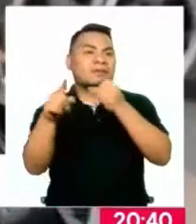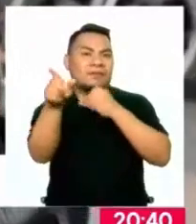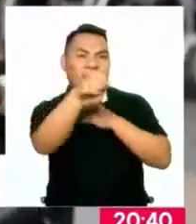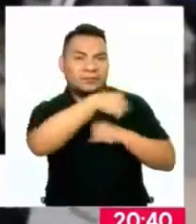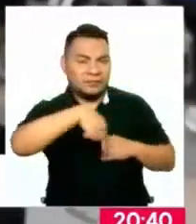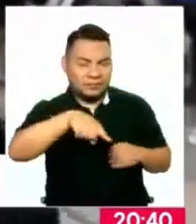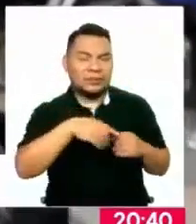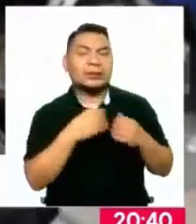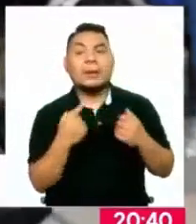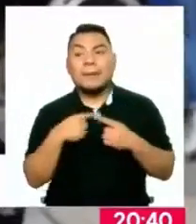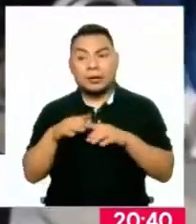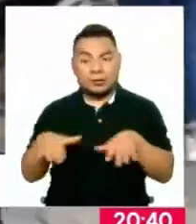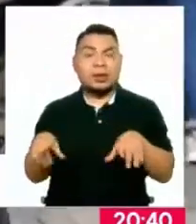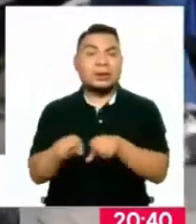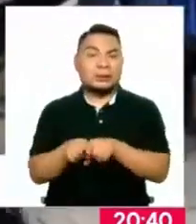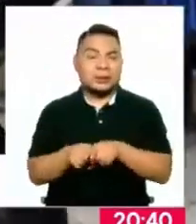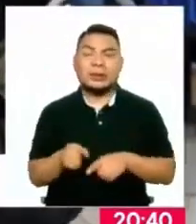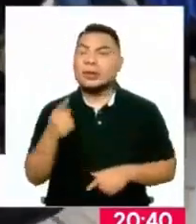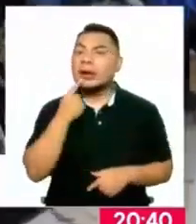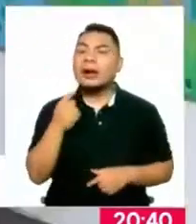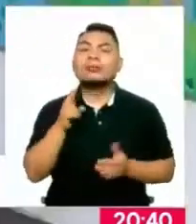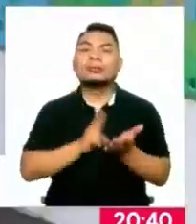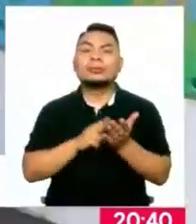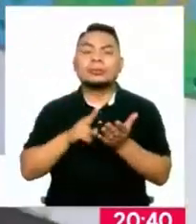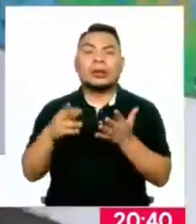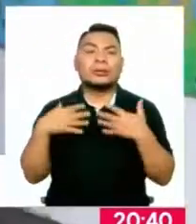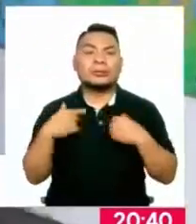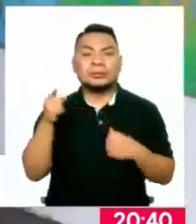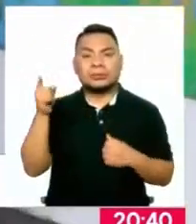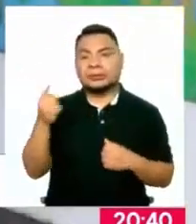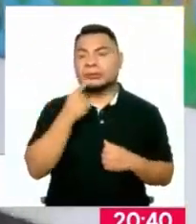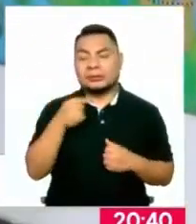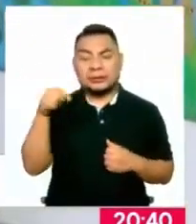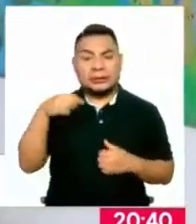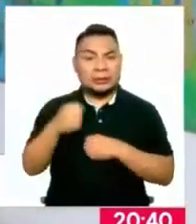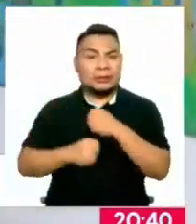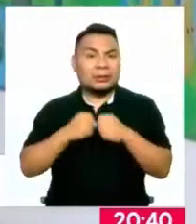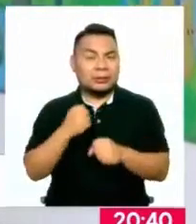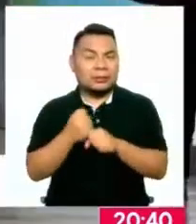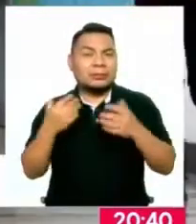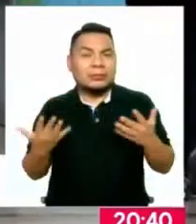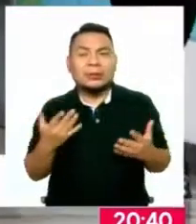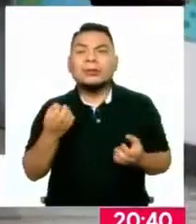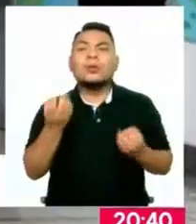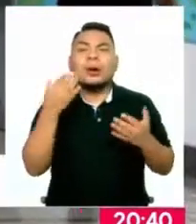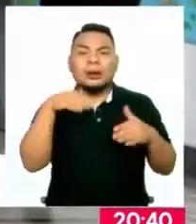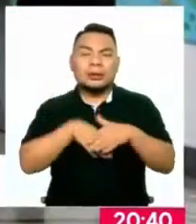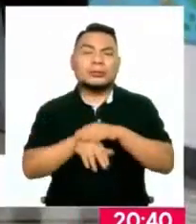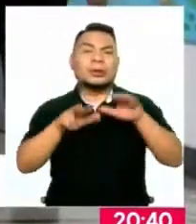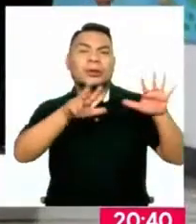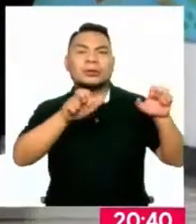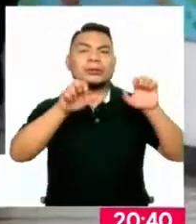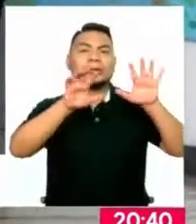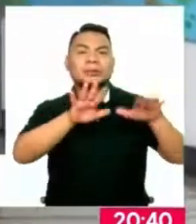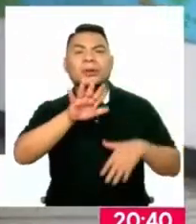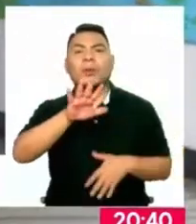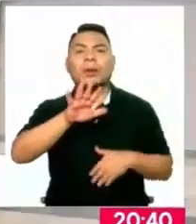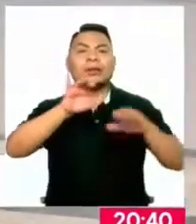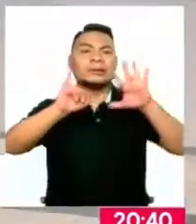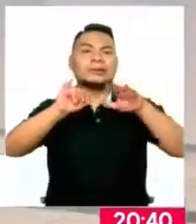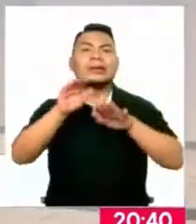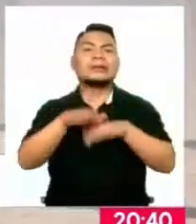pediátricos no son la excepción. Según informó el Seguro Social de Salud, en lo que va del año se tuvo un registro de 856